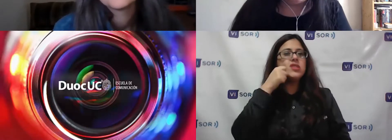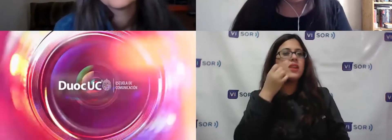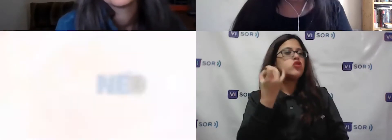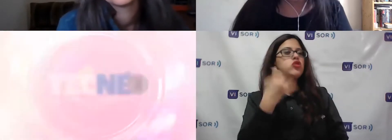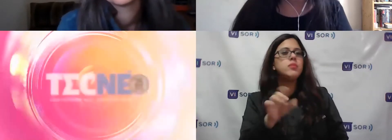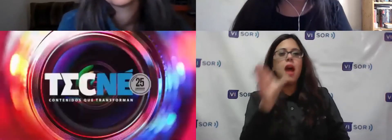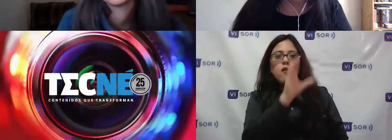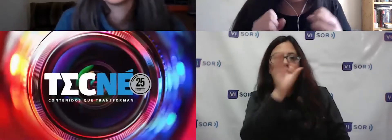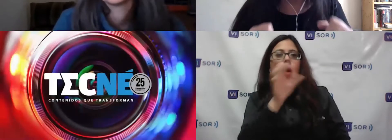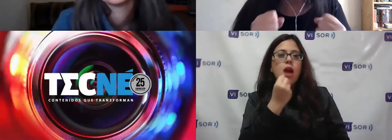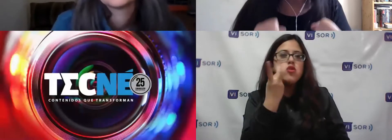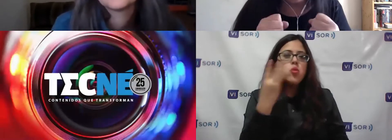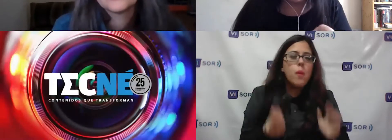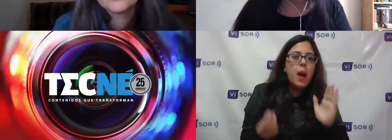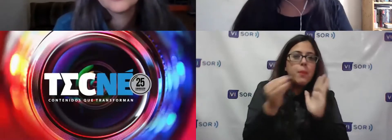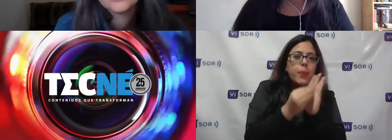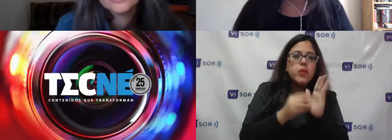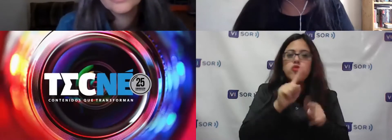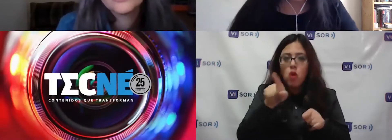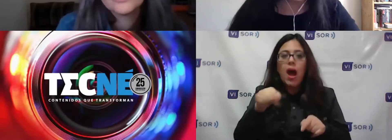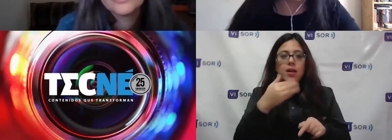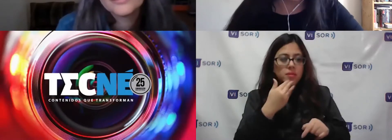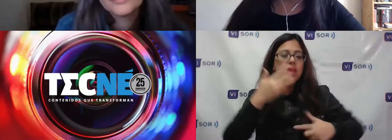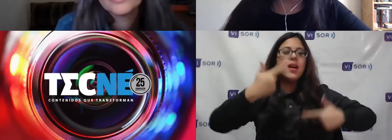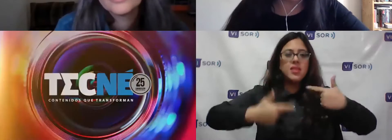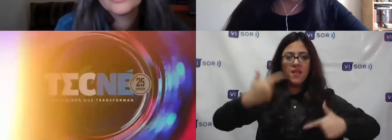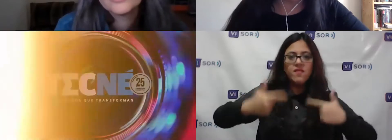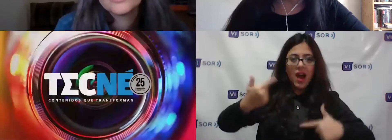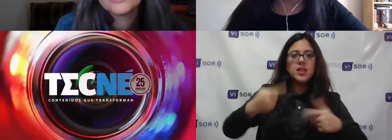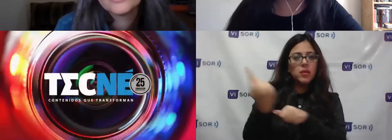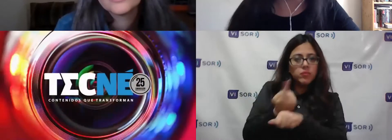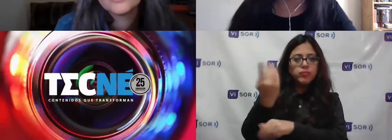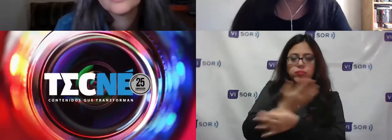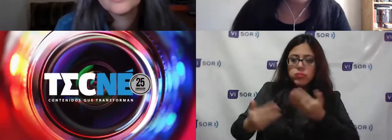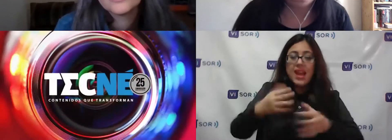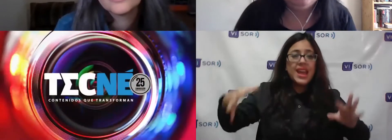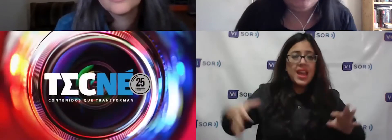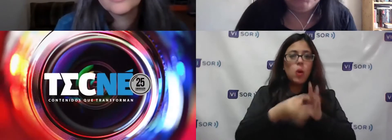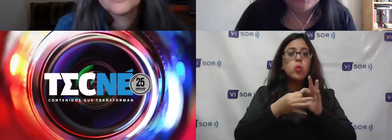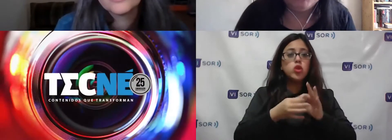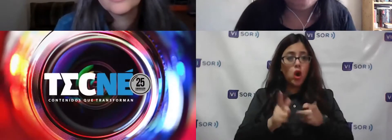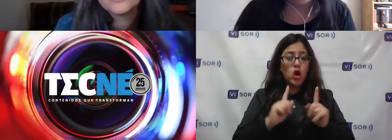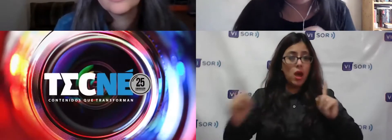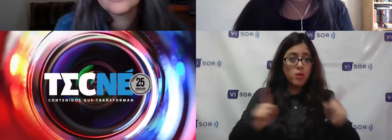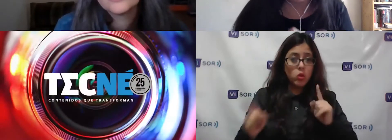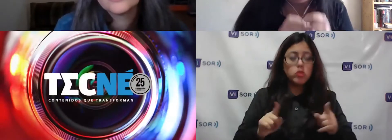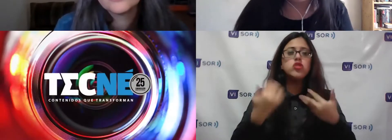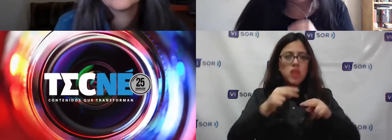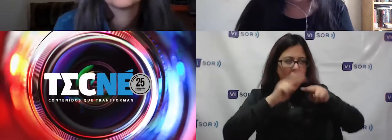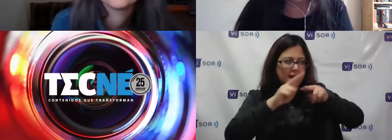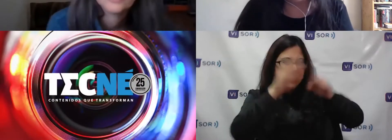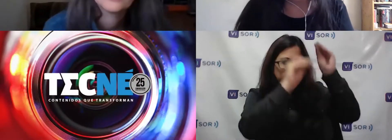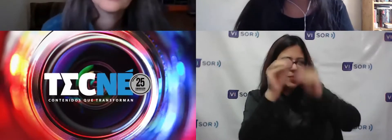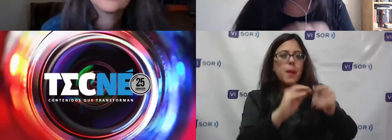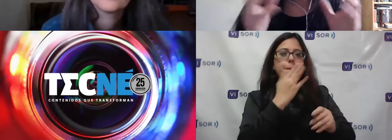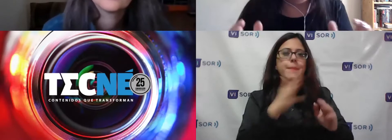decirlo no sino que realmente discutir y hacer junto con la dirección la mejor película posible en términos artísticos porque hacer la mejor película